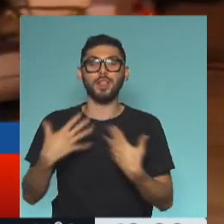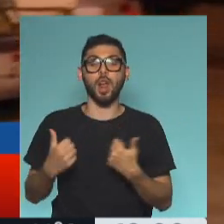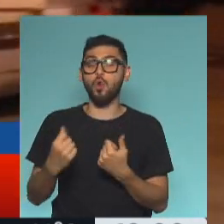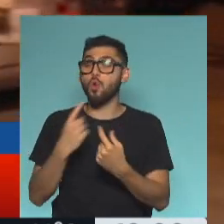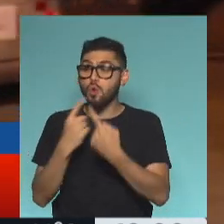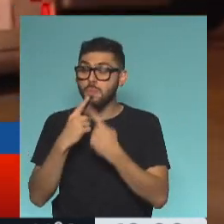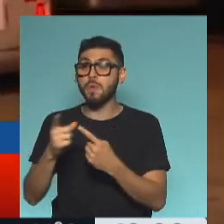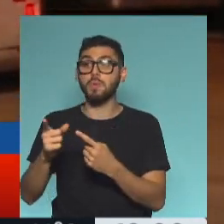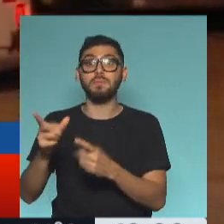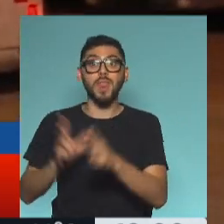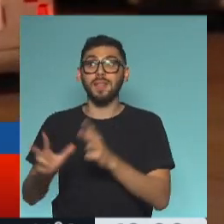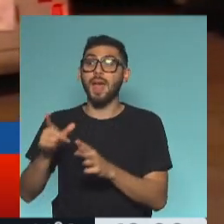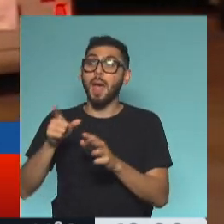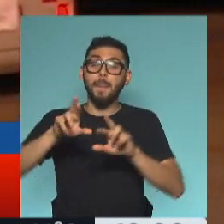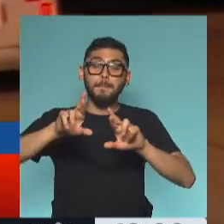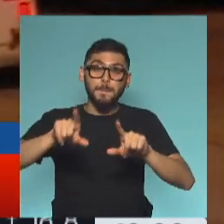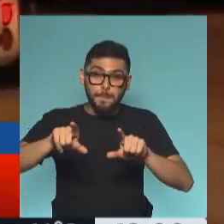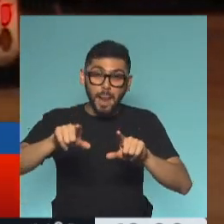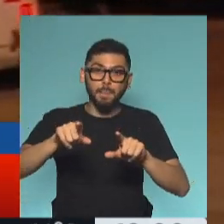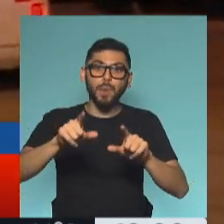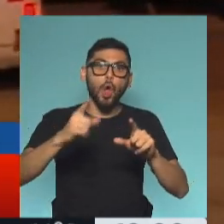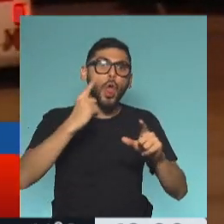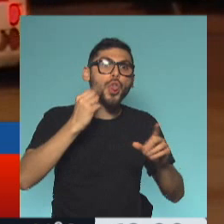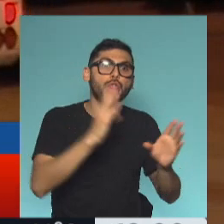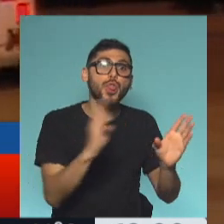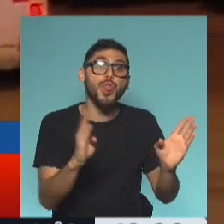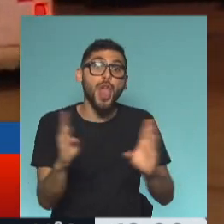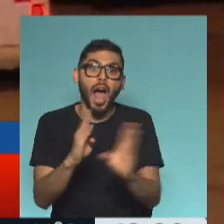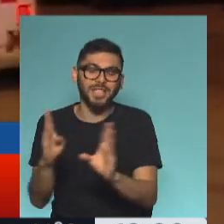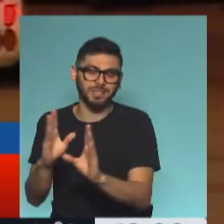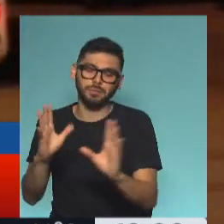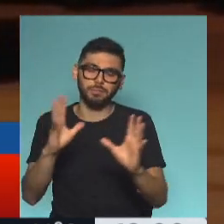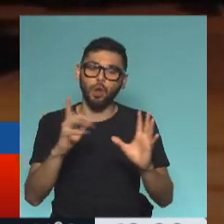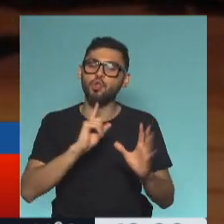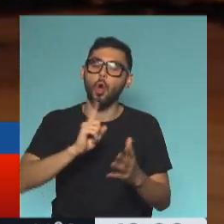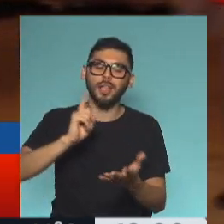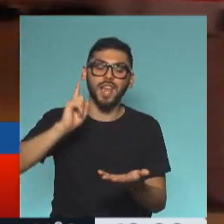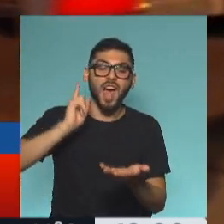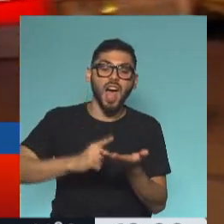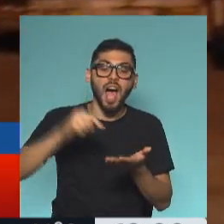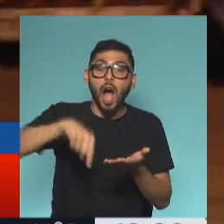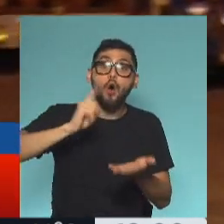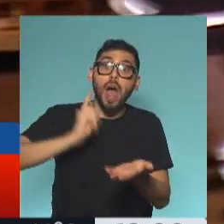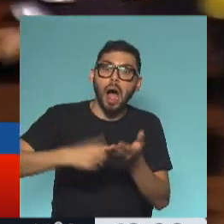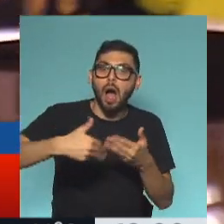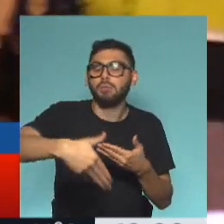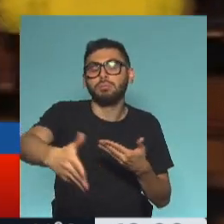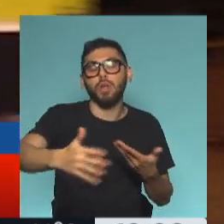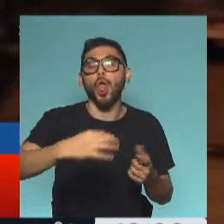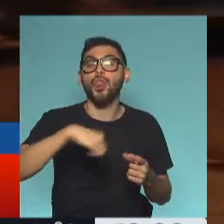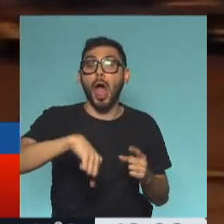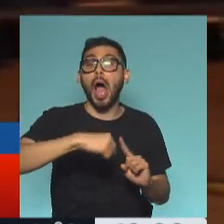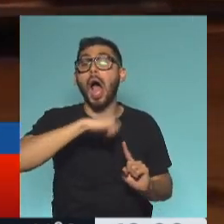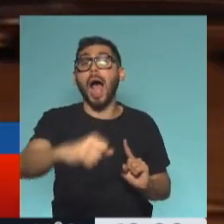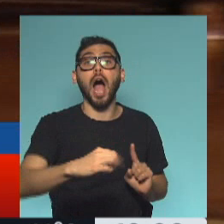dice, nosotros vamos en ese plan, no con esa previsibilidad. Claro. Es decir, nosotros no vamos decir ahora cuántos días vamos a estar de acá a agosto, pero